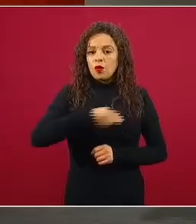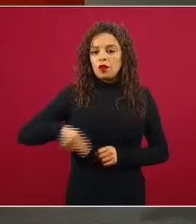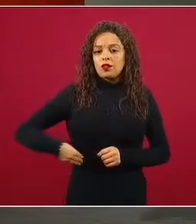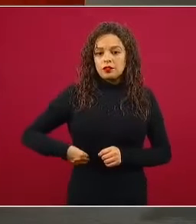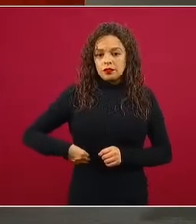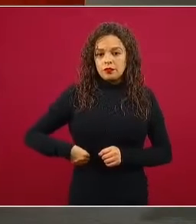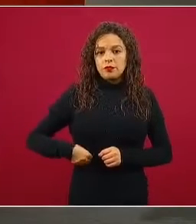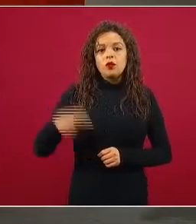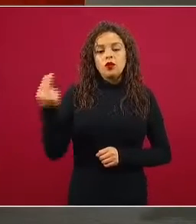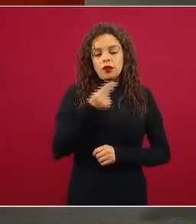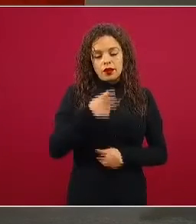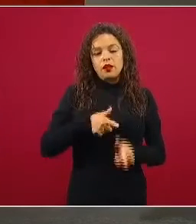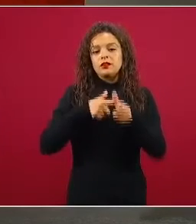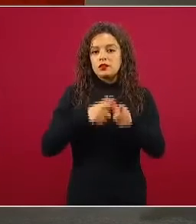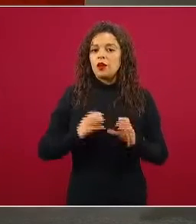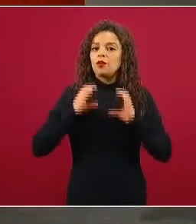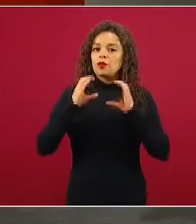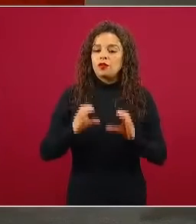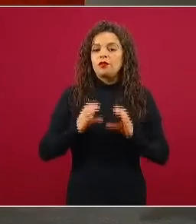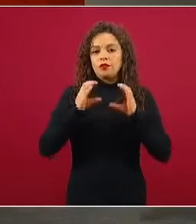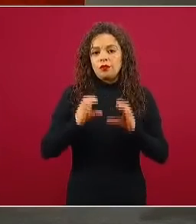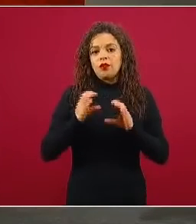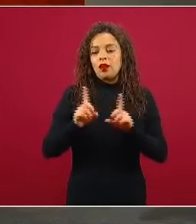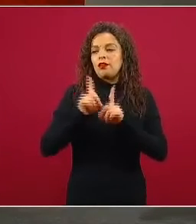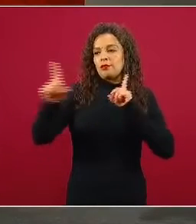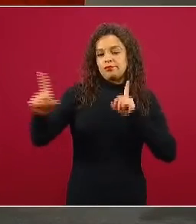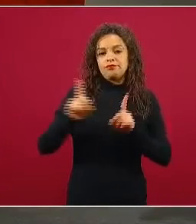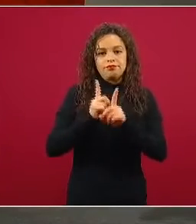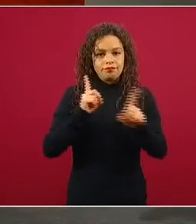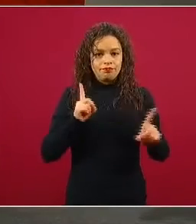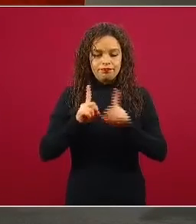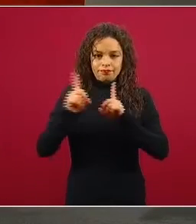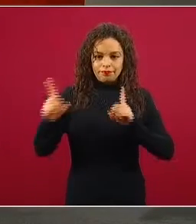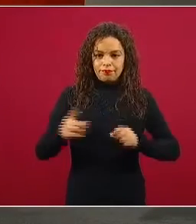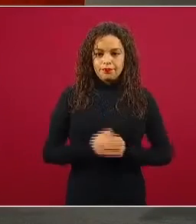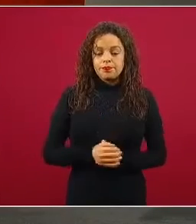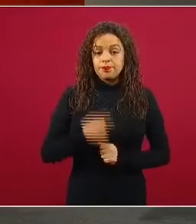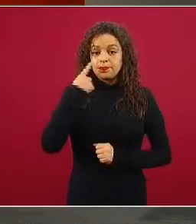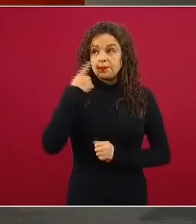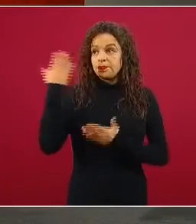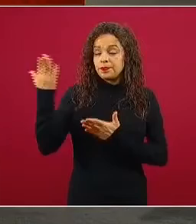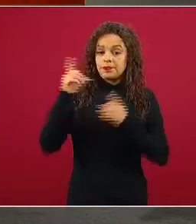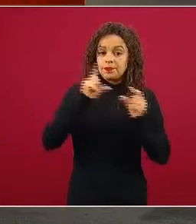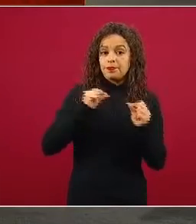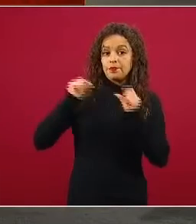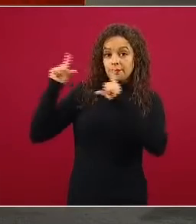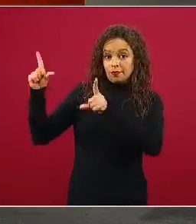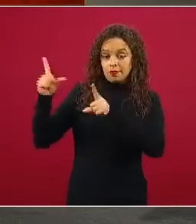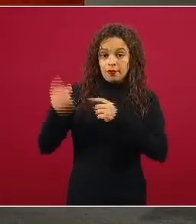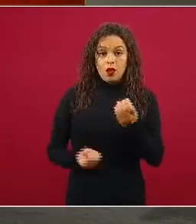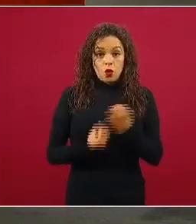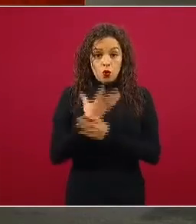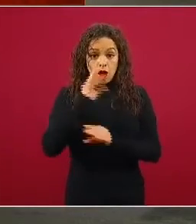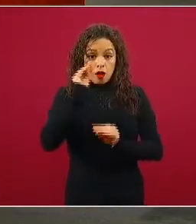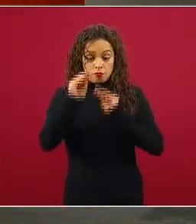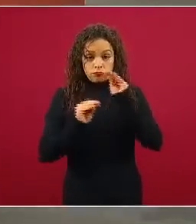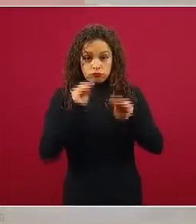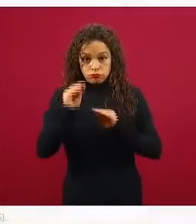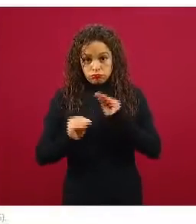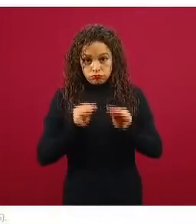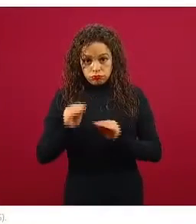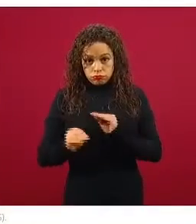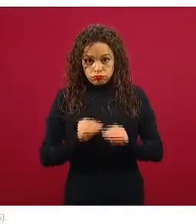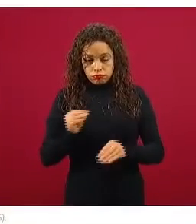actividades de esta jornada. Vemos la siguiente diapositiva, que es precisamente la actualización del panorama